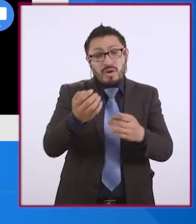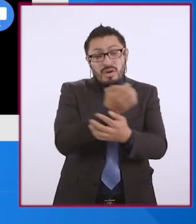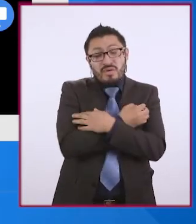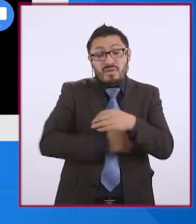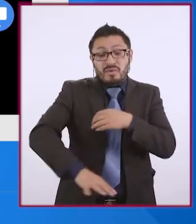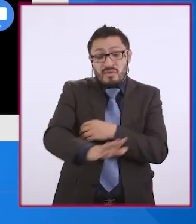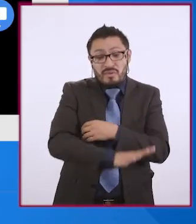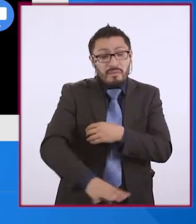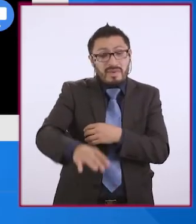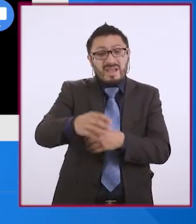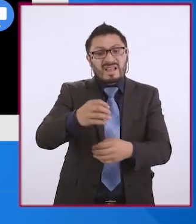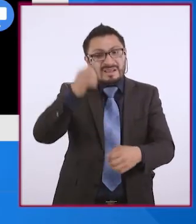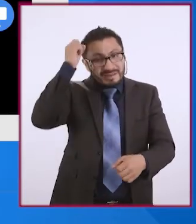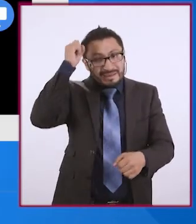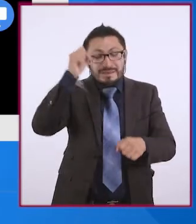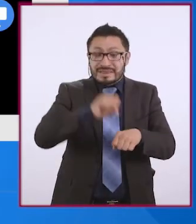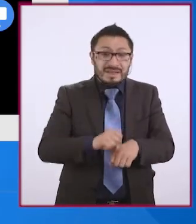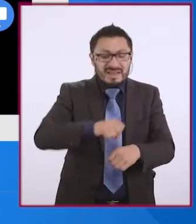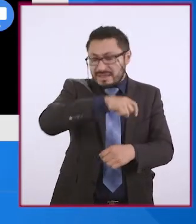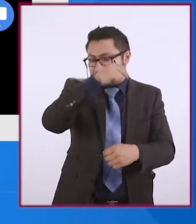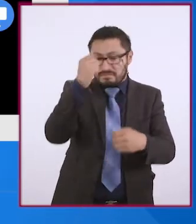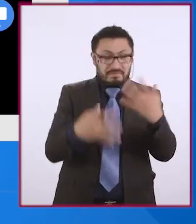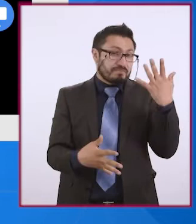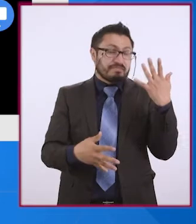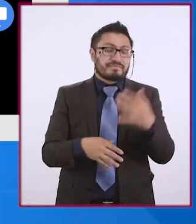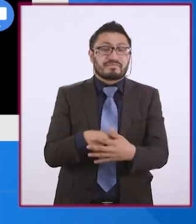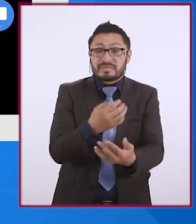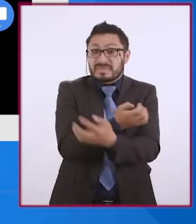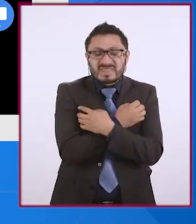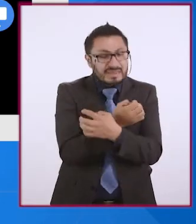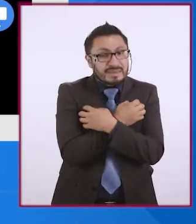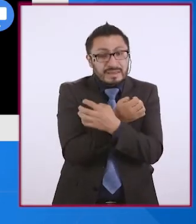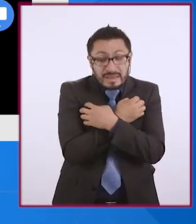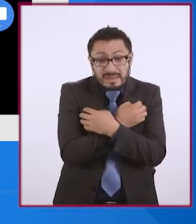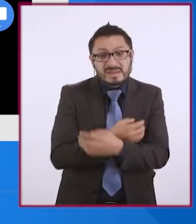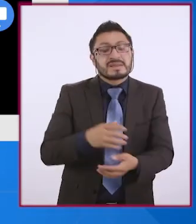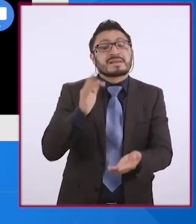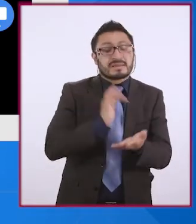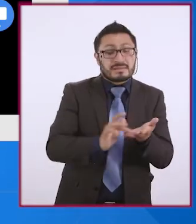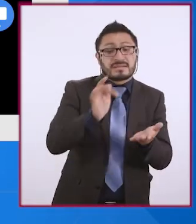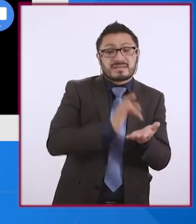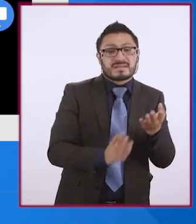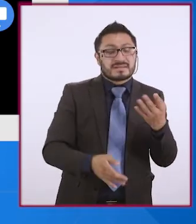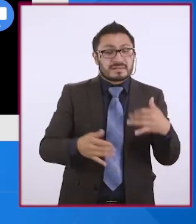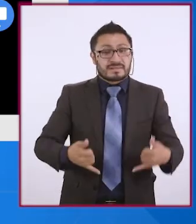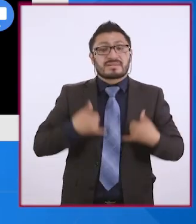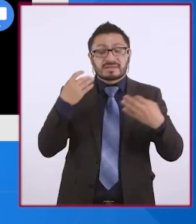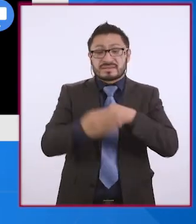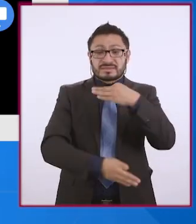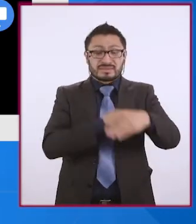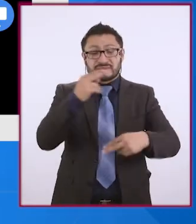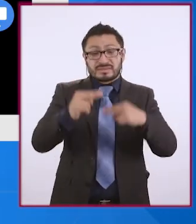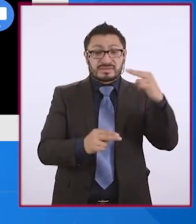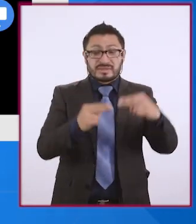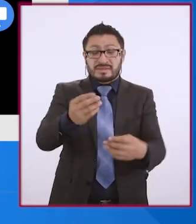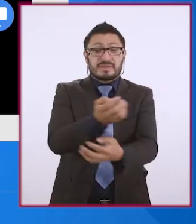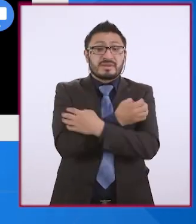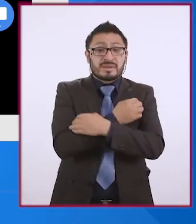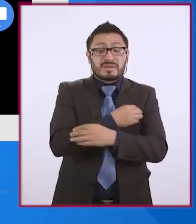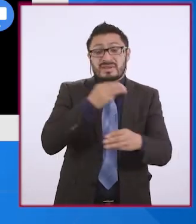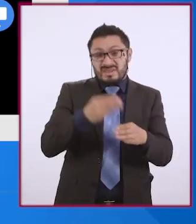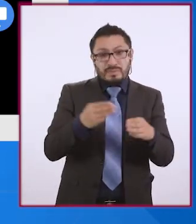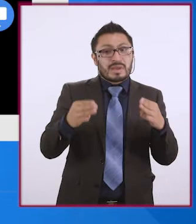la Secretaría de Educación en general, apoya a los jóvenes de todos los niveles educativos con